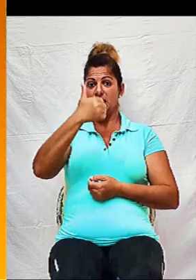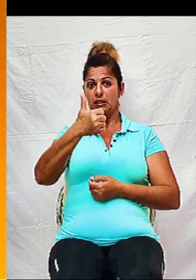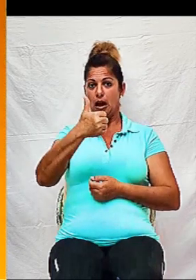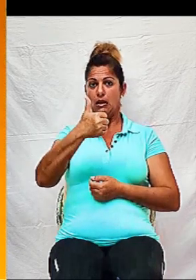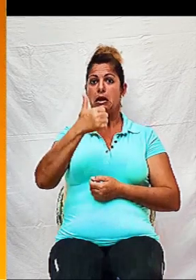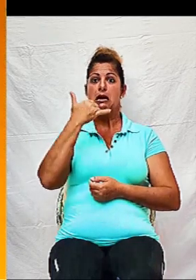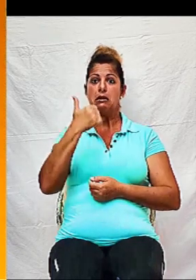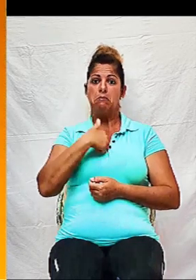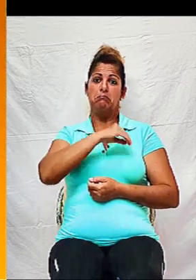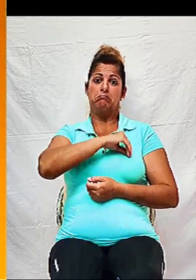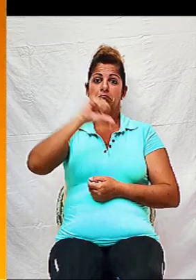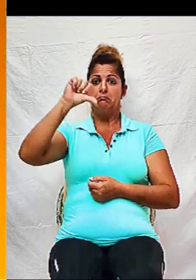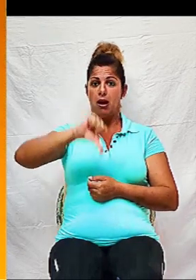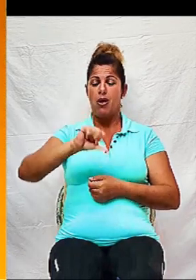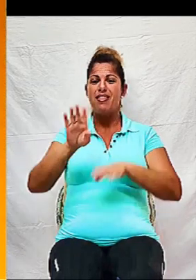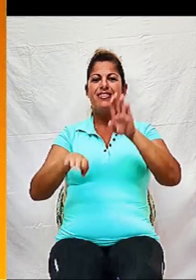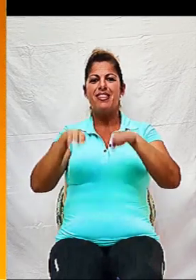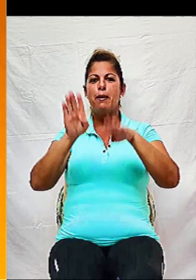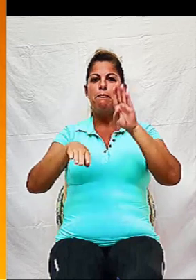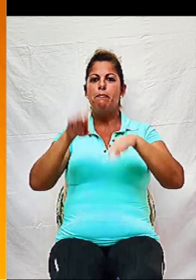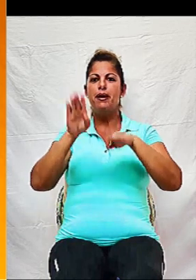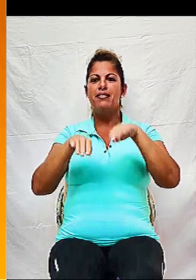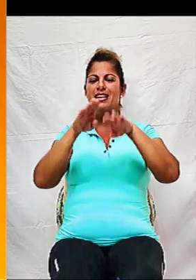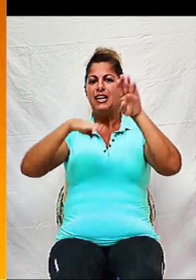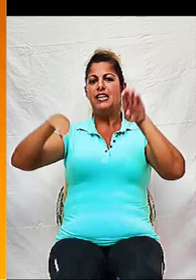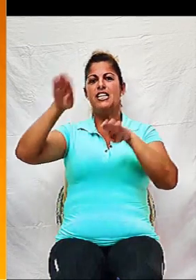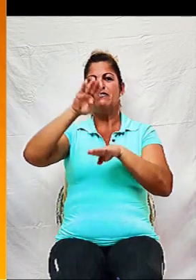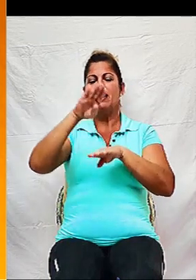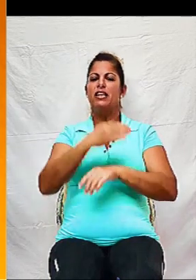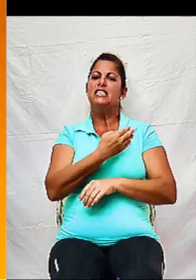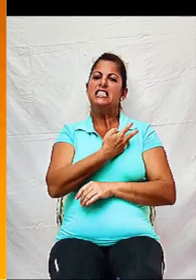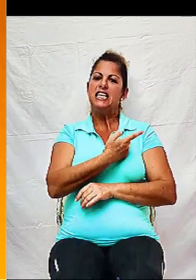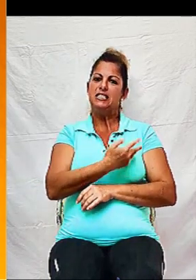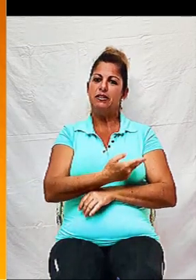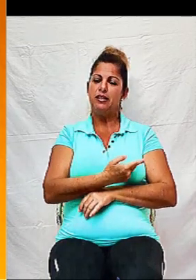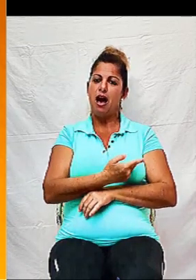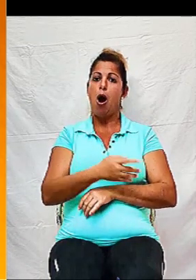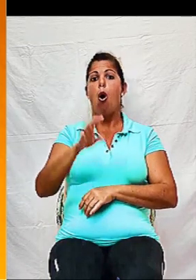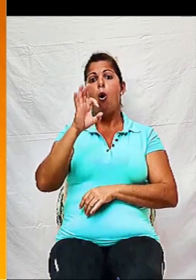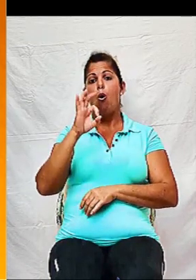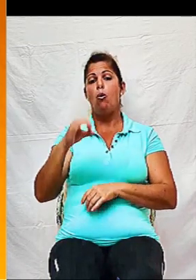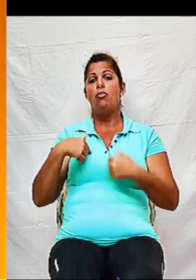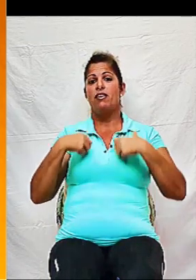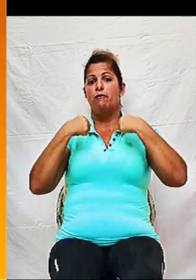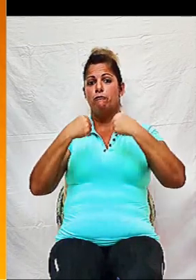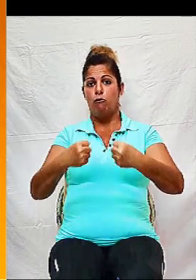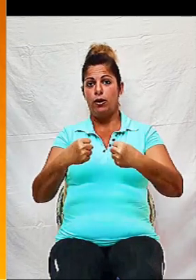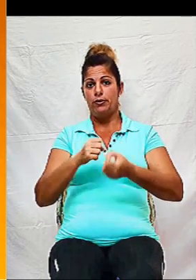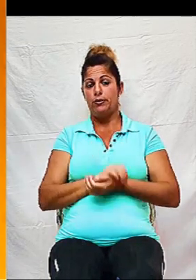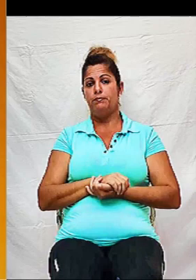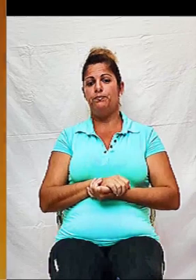Mi bienestar y mi malestar dependen del nivel de sensibilidad o de